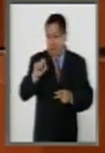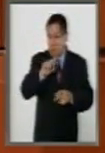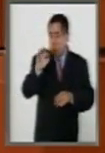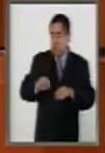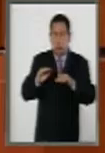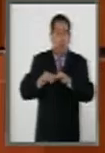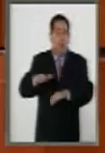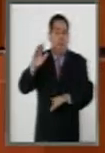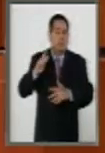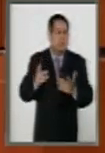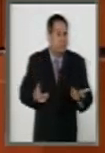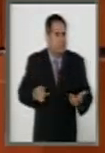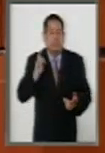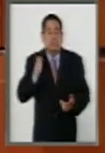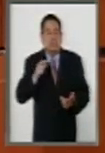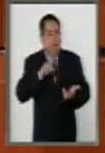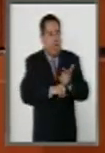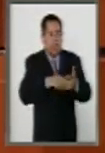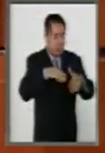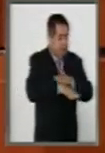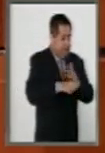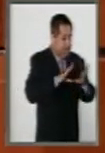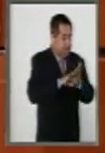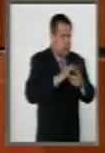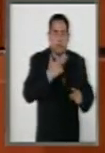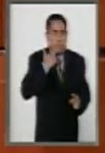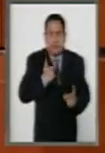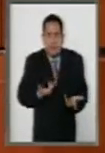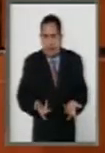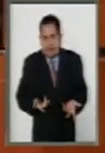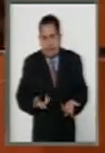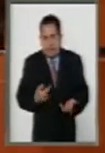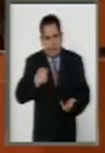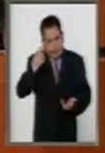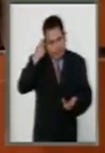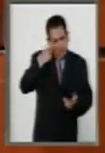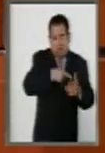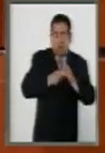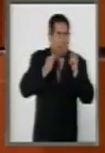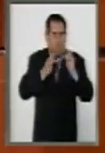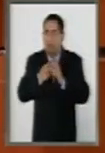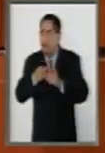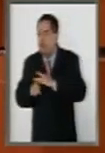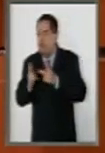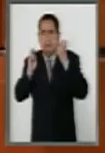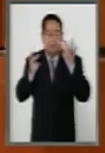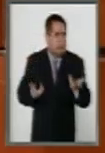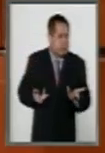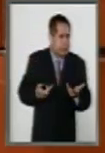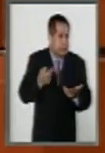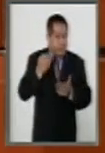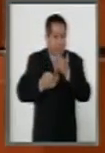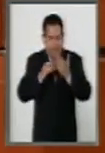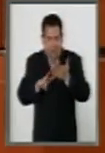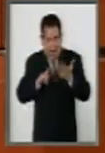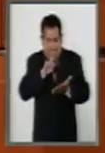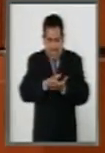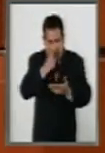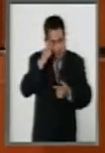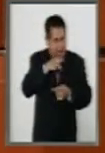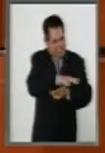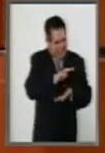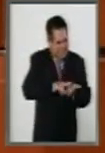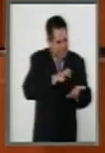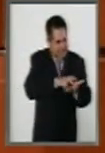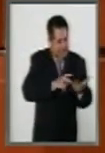en el sistema no está funcionando. Resulta indispensable aprobar una ley para la reinserción social de los reos que haya